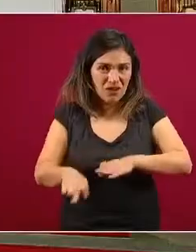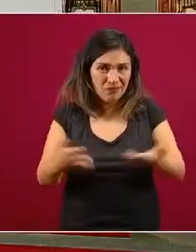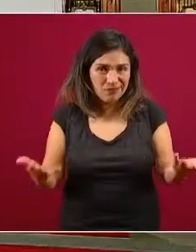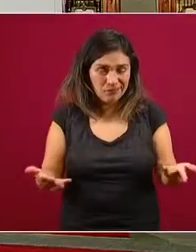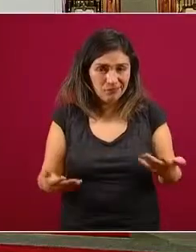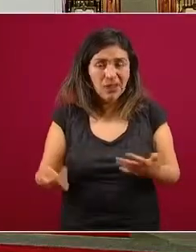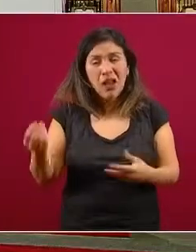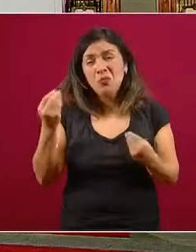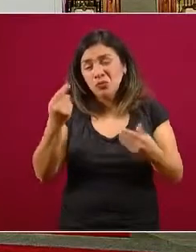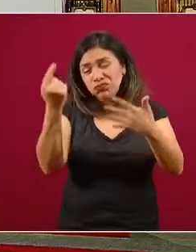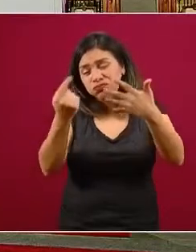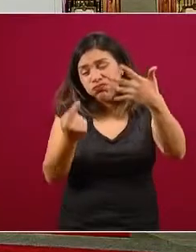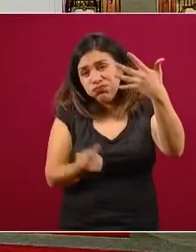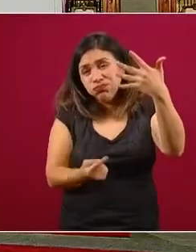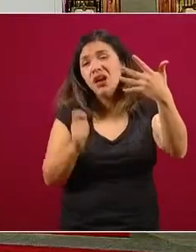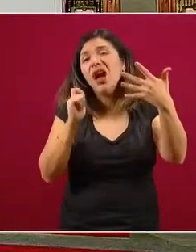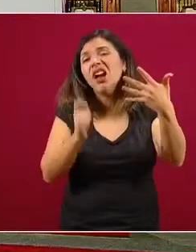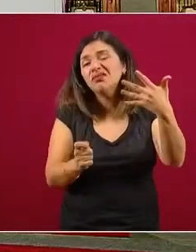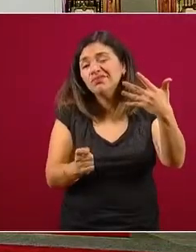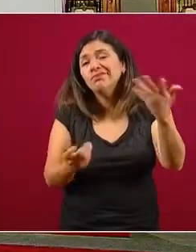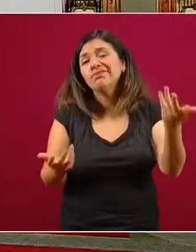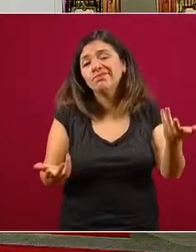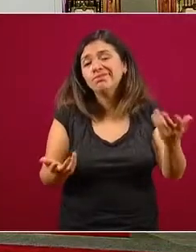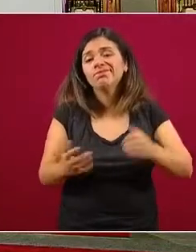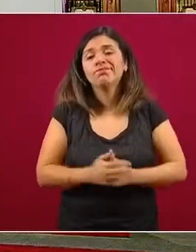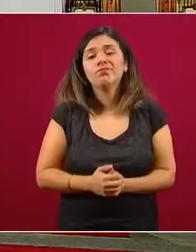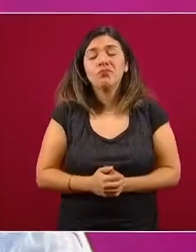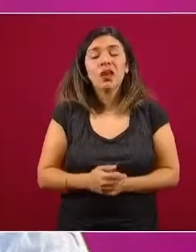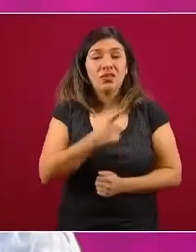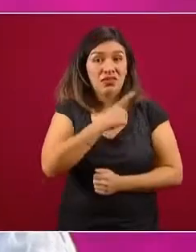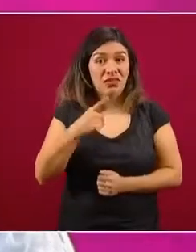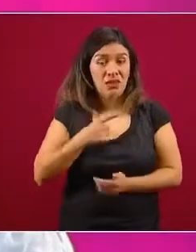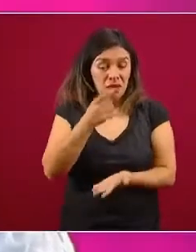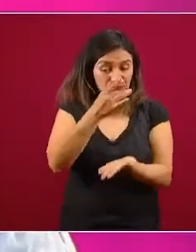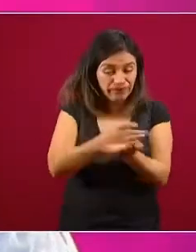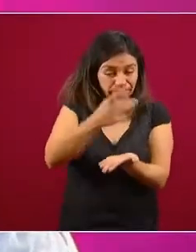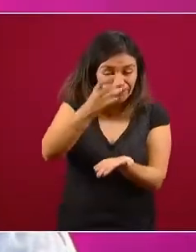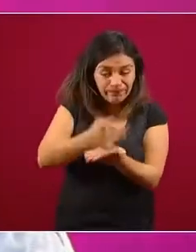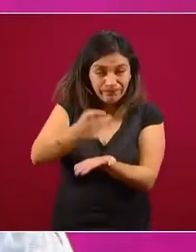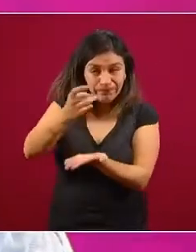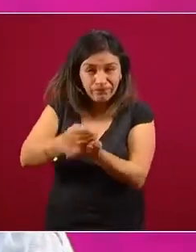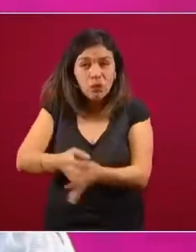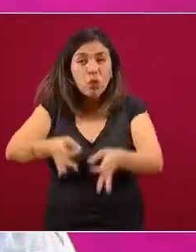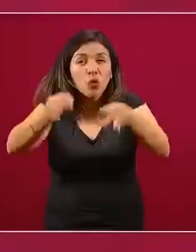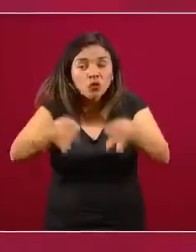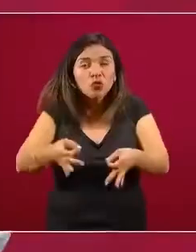los múltiples retos está la identificación diagnóstica.